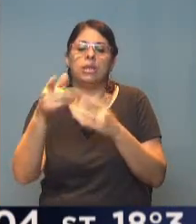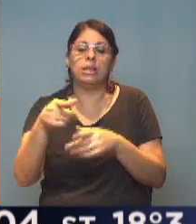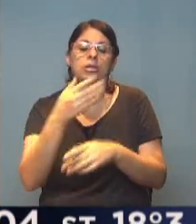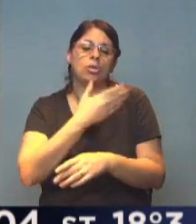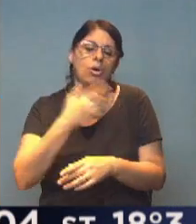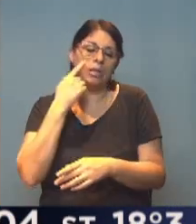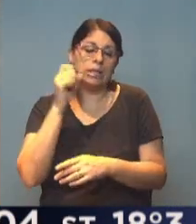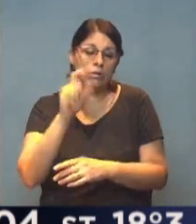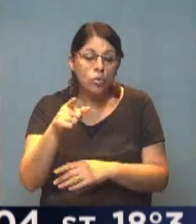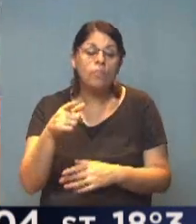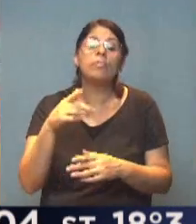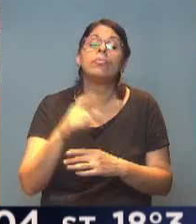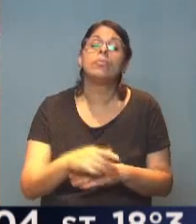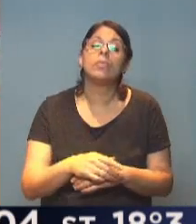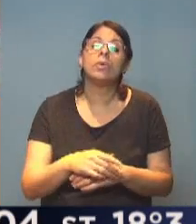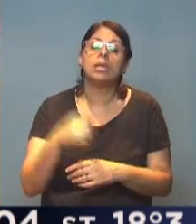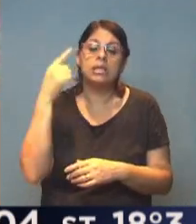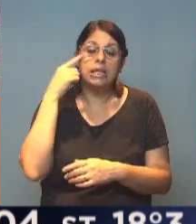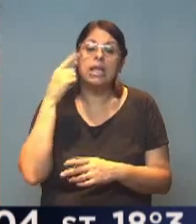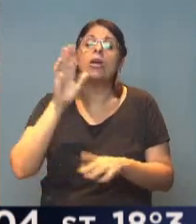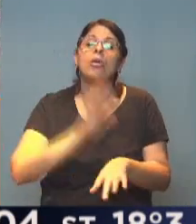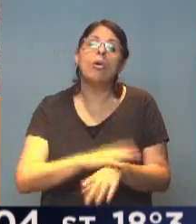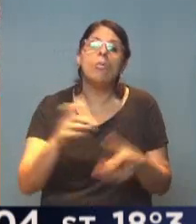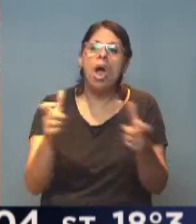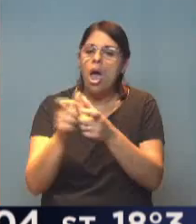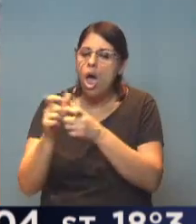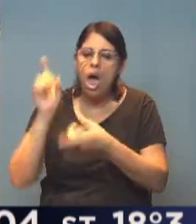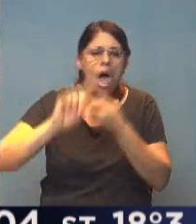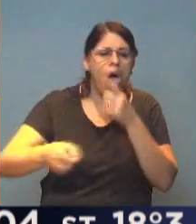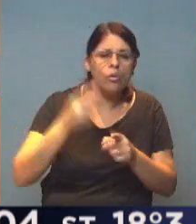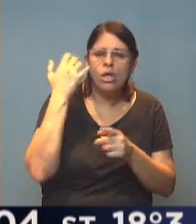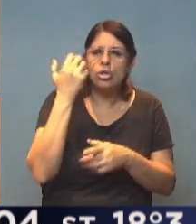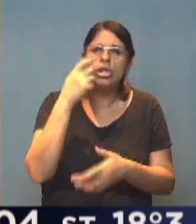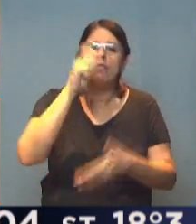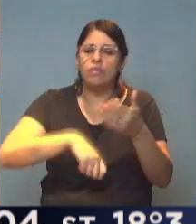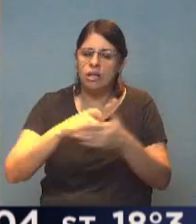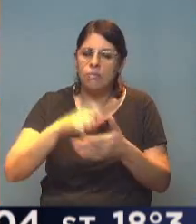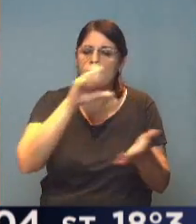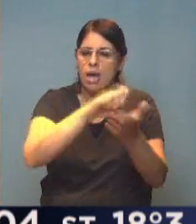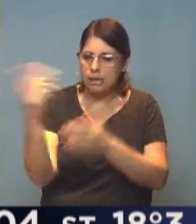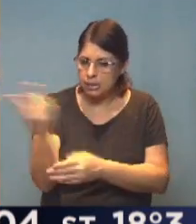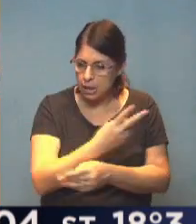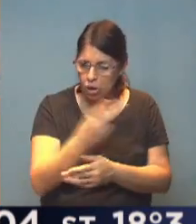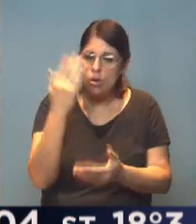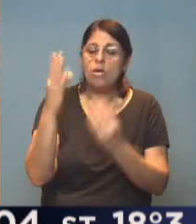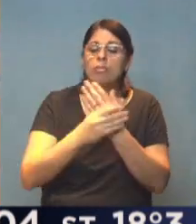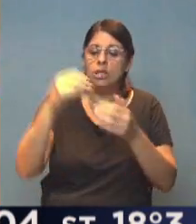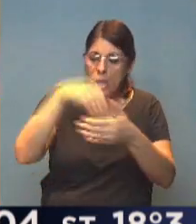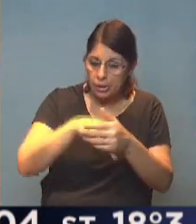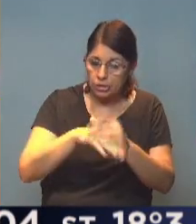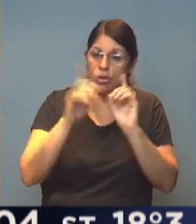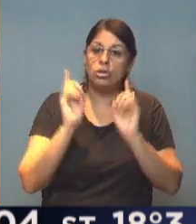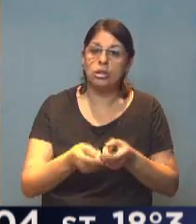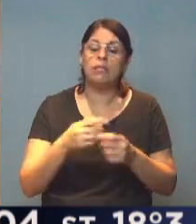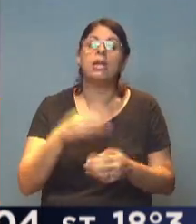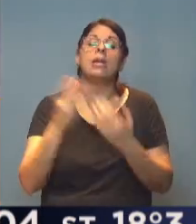Yong, tras esta rueda de convenios bilaterales que fueron firmados junto con los ministros participantes de la comitiva, entre ellas,